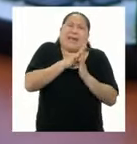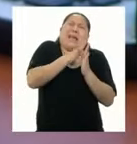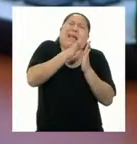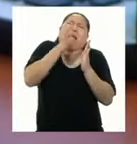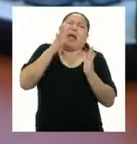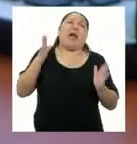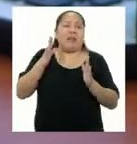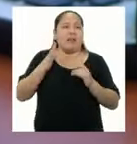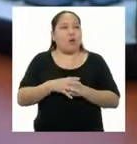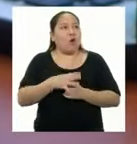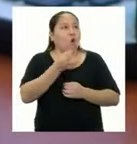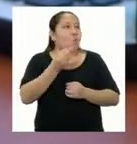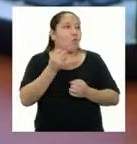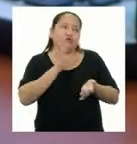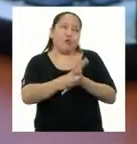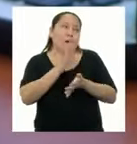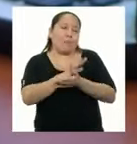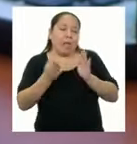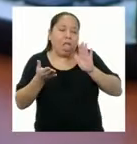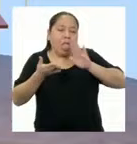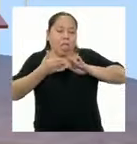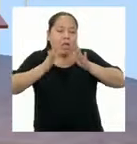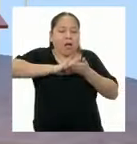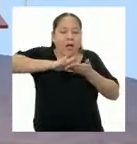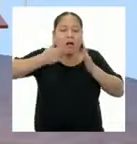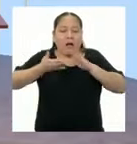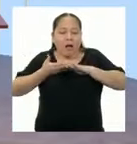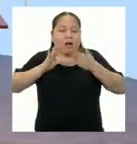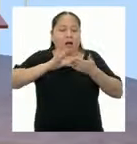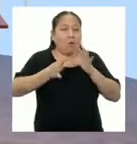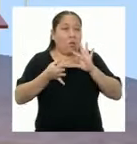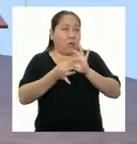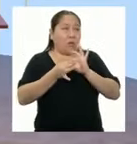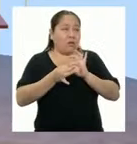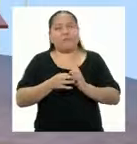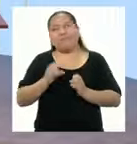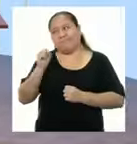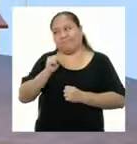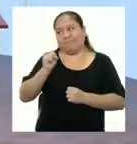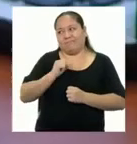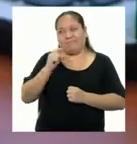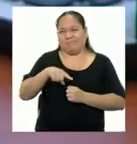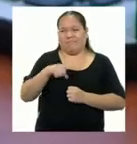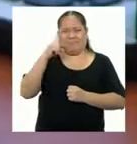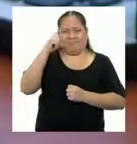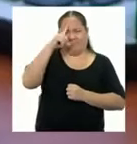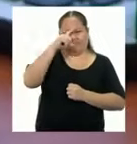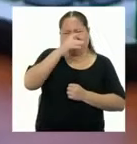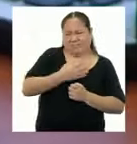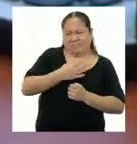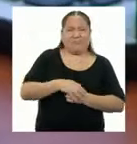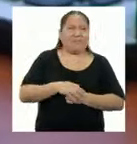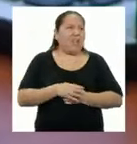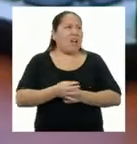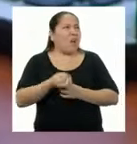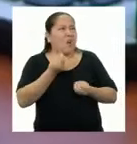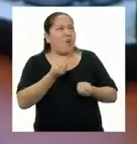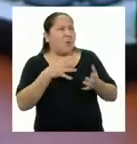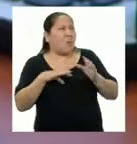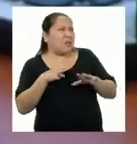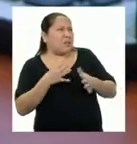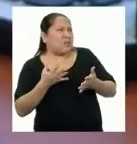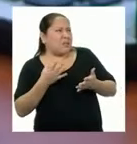muchos papeles pegados, mejor! Exacto, sería una locura. ¿Y cómo puedes hacer